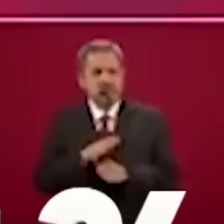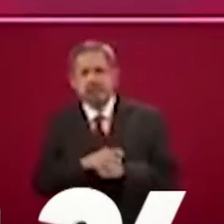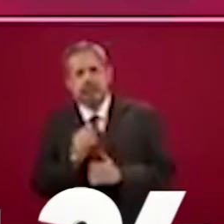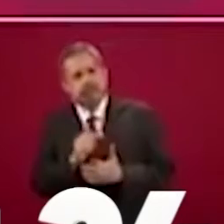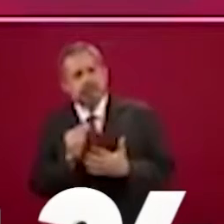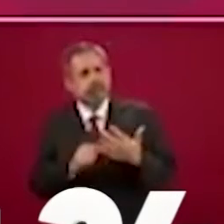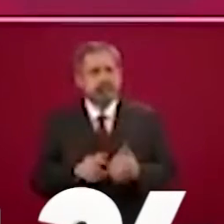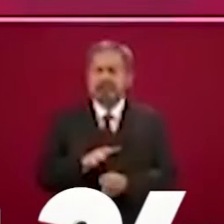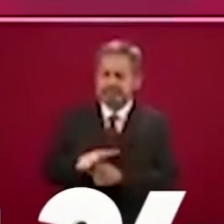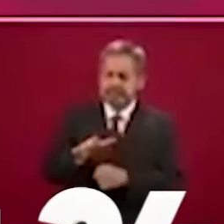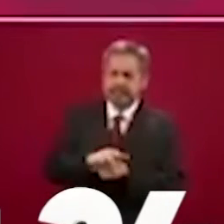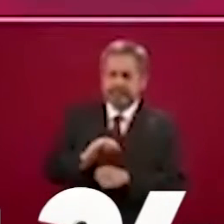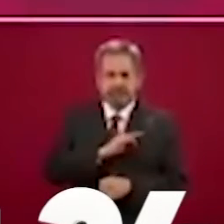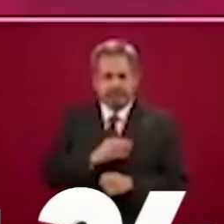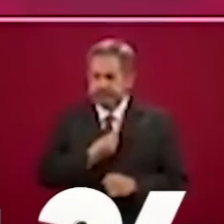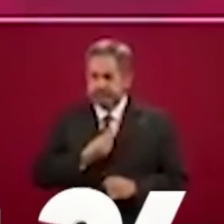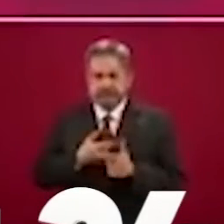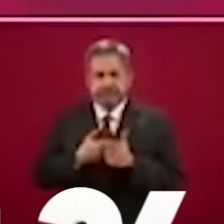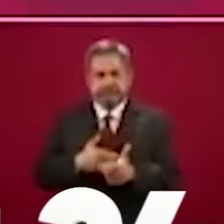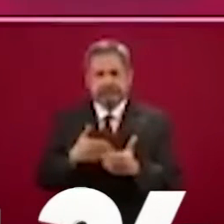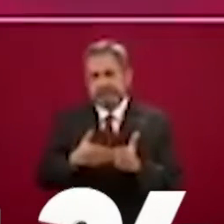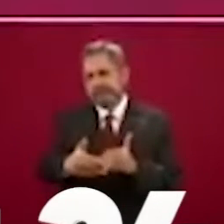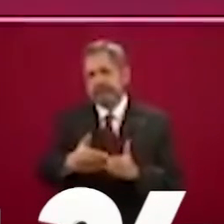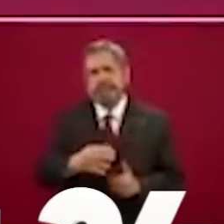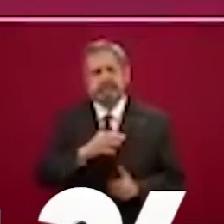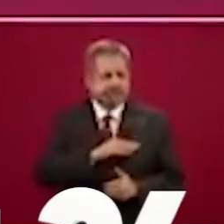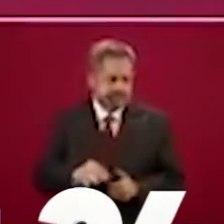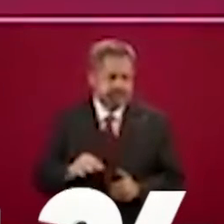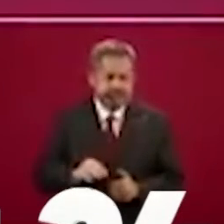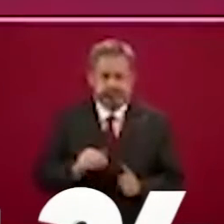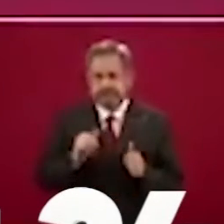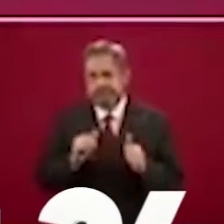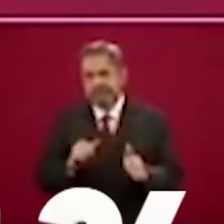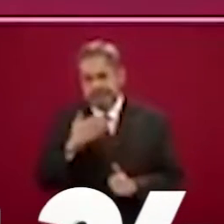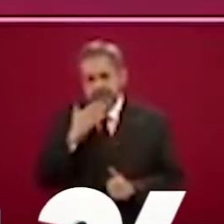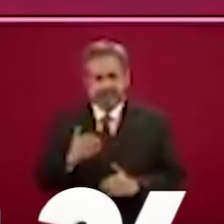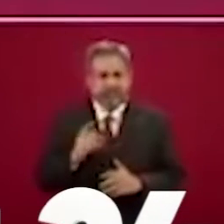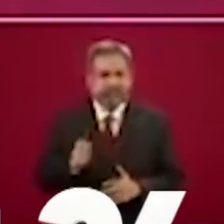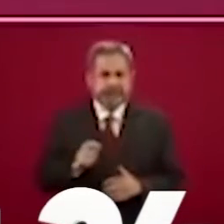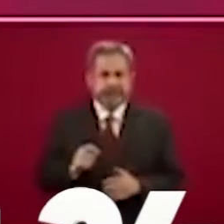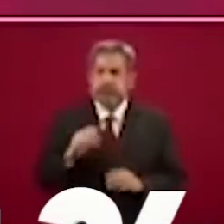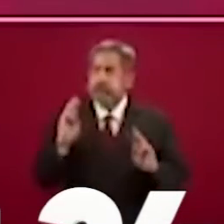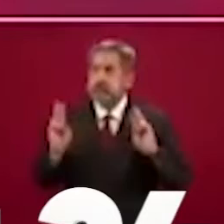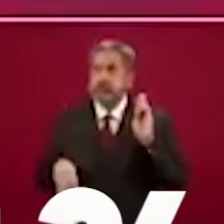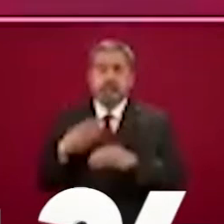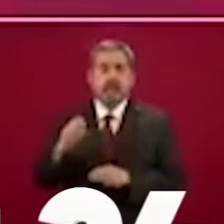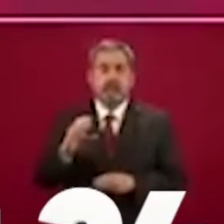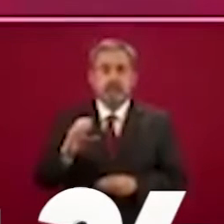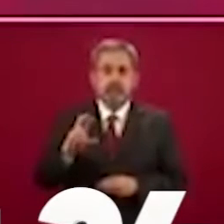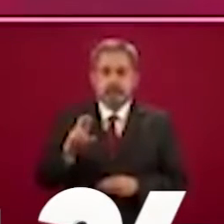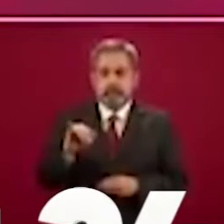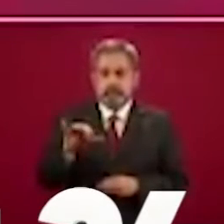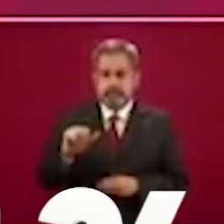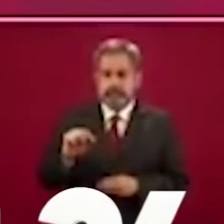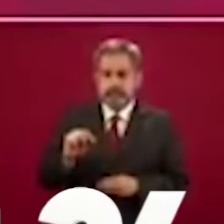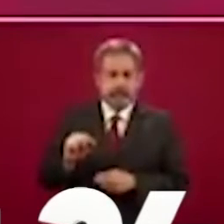bueno, impidieron que las mujeres, que sus trabajadoras, pues estuvieran participando en esta movilización, en este